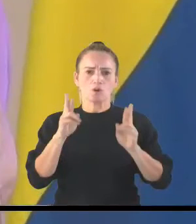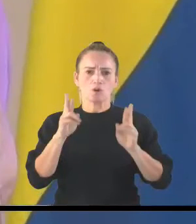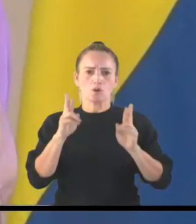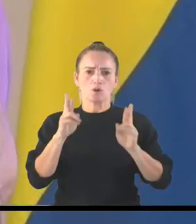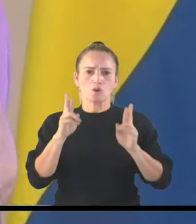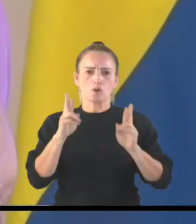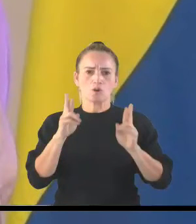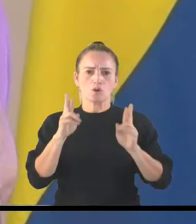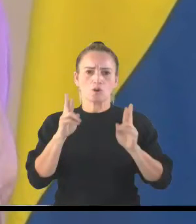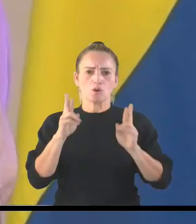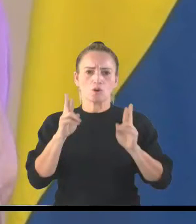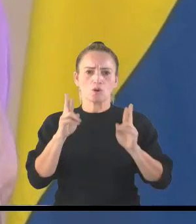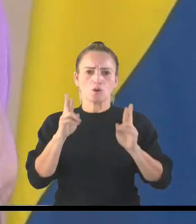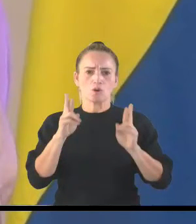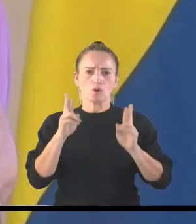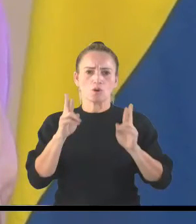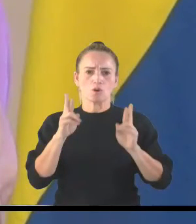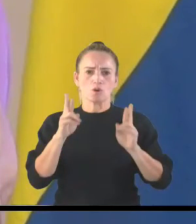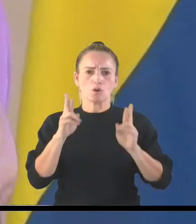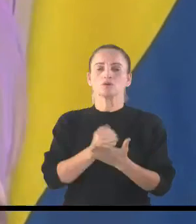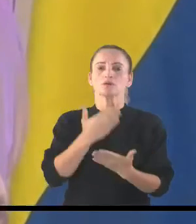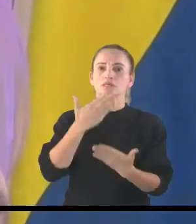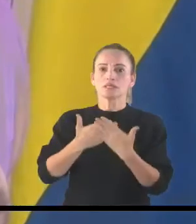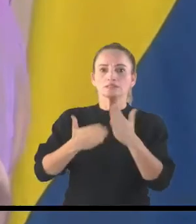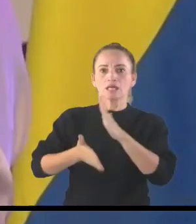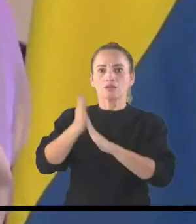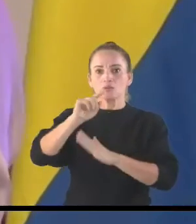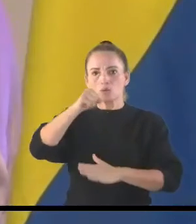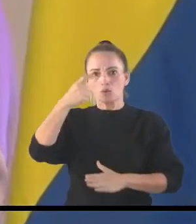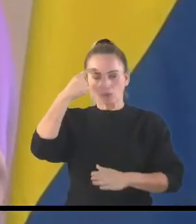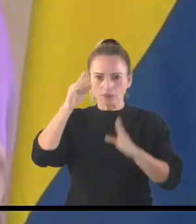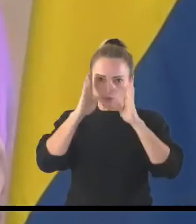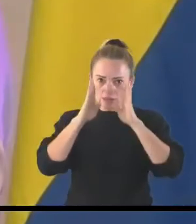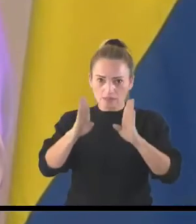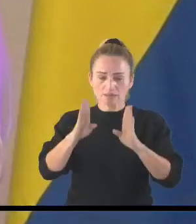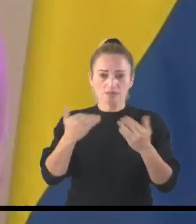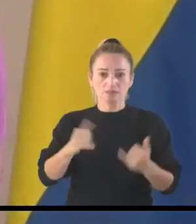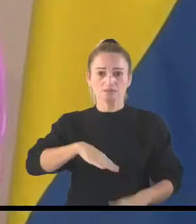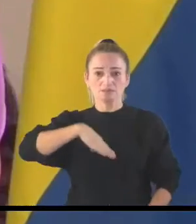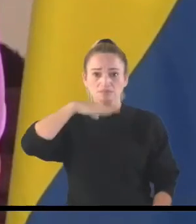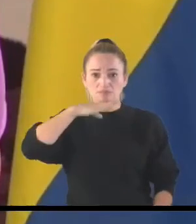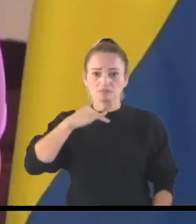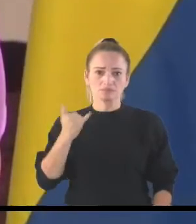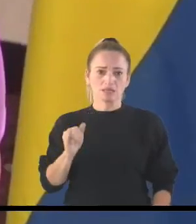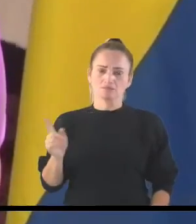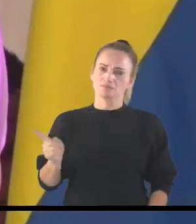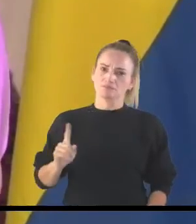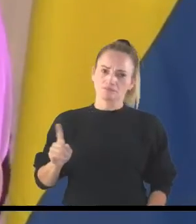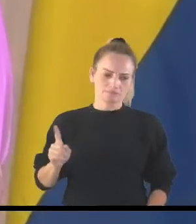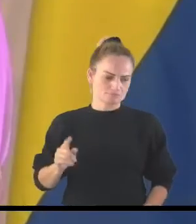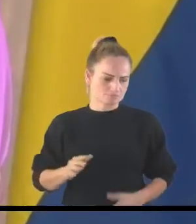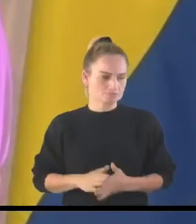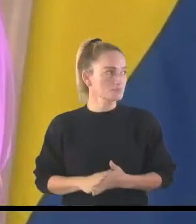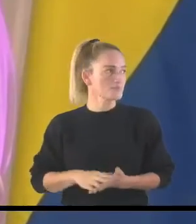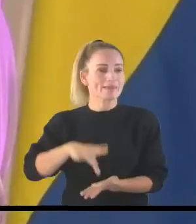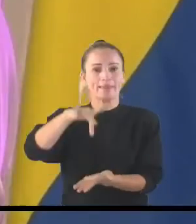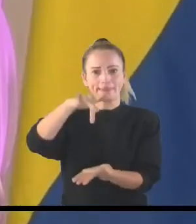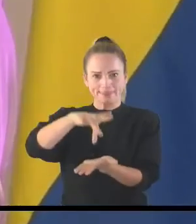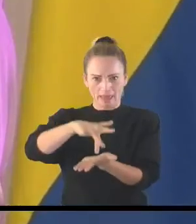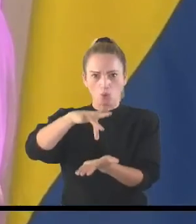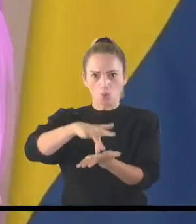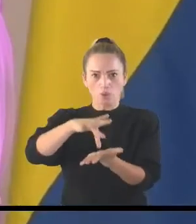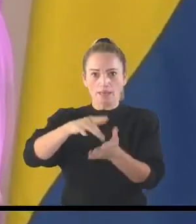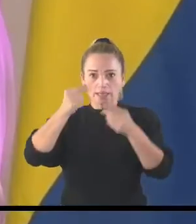está mirando, por fin un gobierno nos escucha, pero no es suficiente, porque la deuda